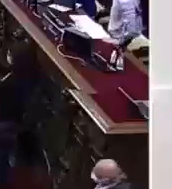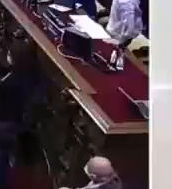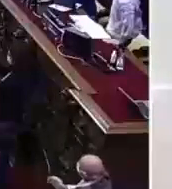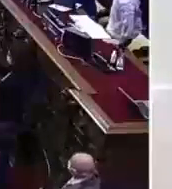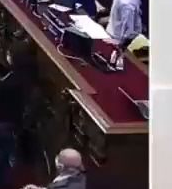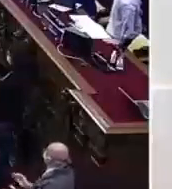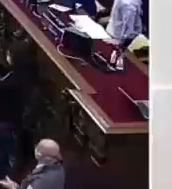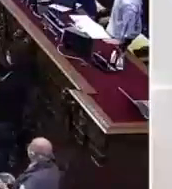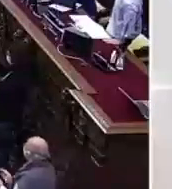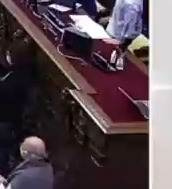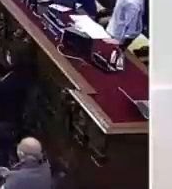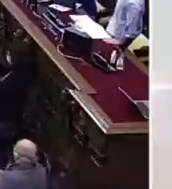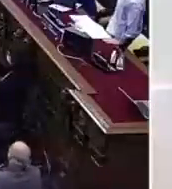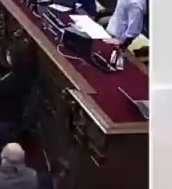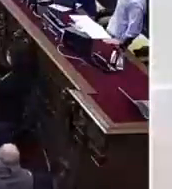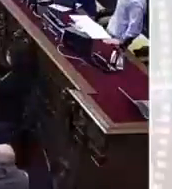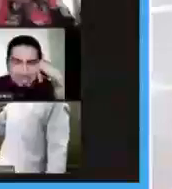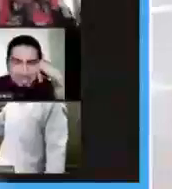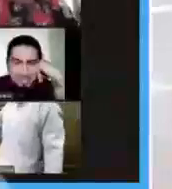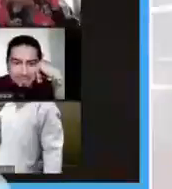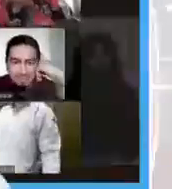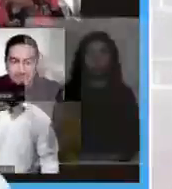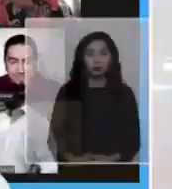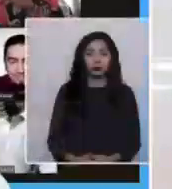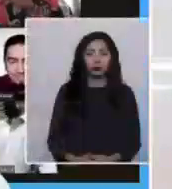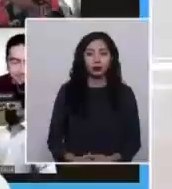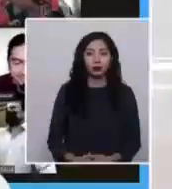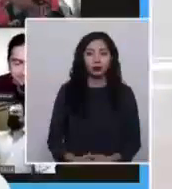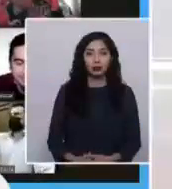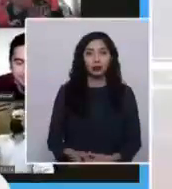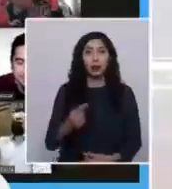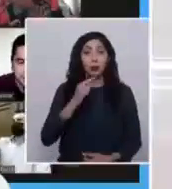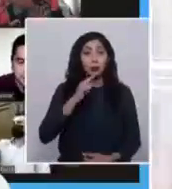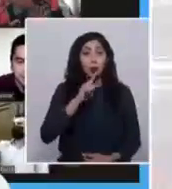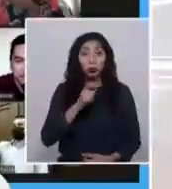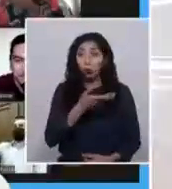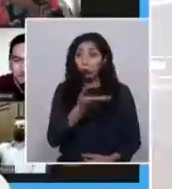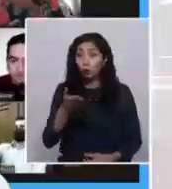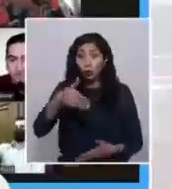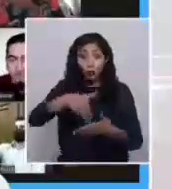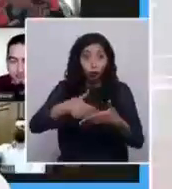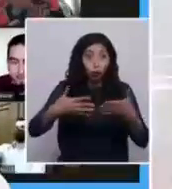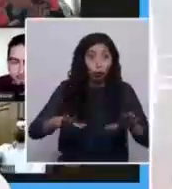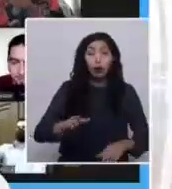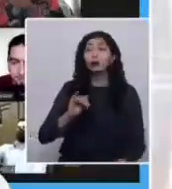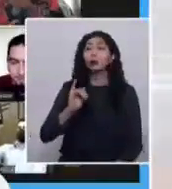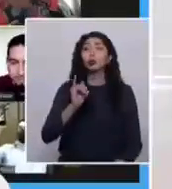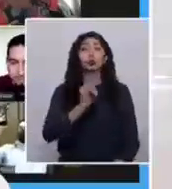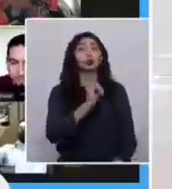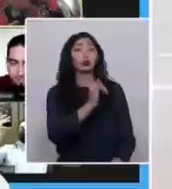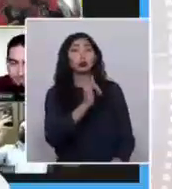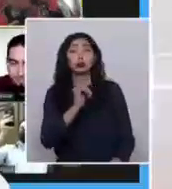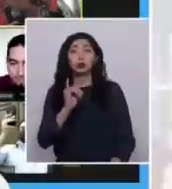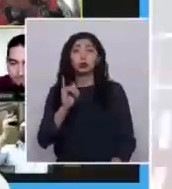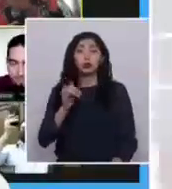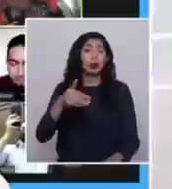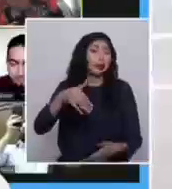semana que sigue a la semana que comienza el 18 de octubre. Eso por parte del trabajo que viene el 18